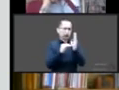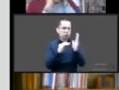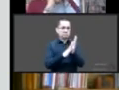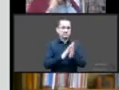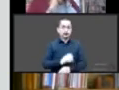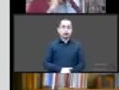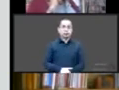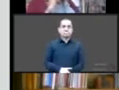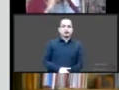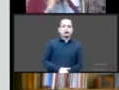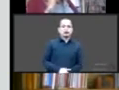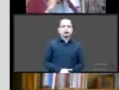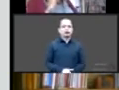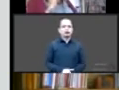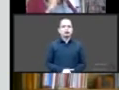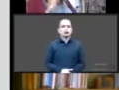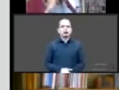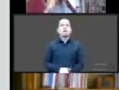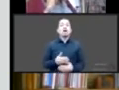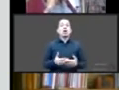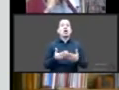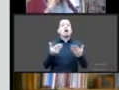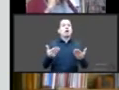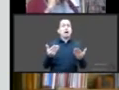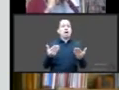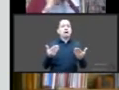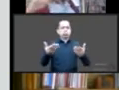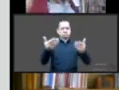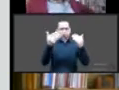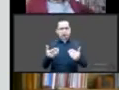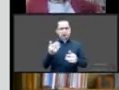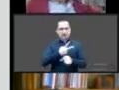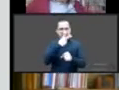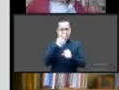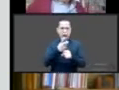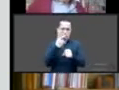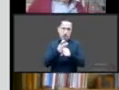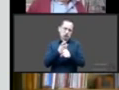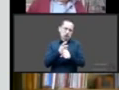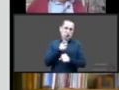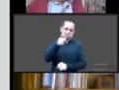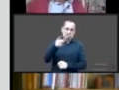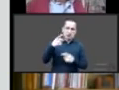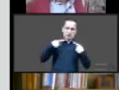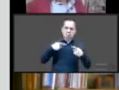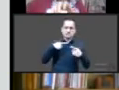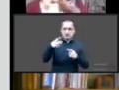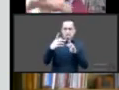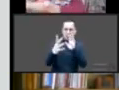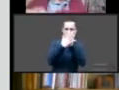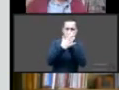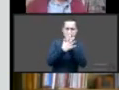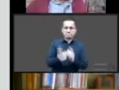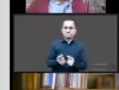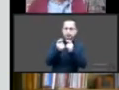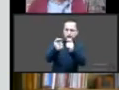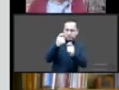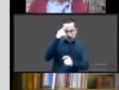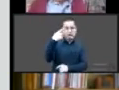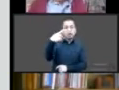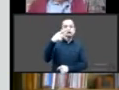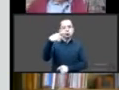participante quien nos va a compartir también su caminar su experiencia y su palabra es Tere